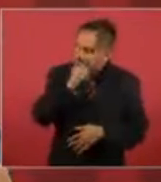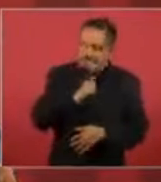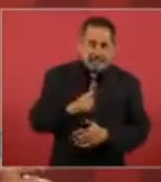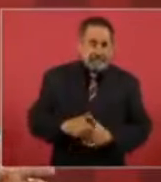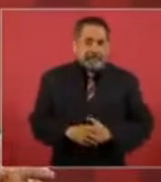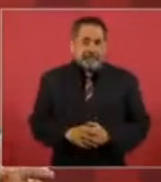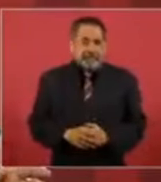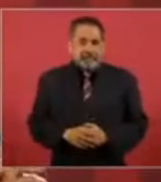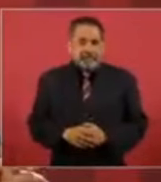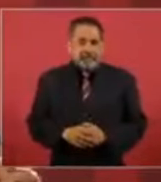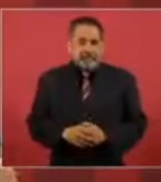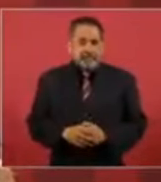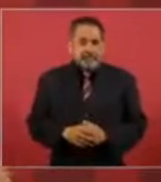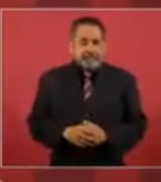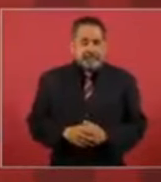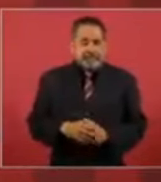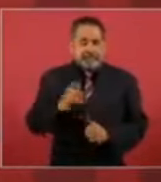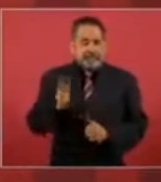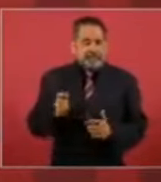Y